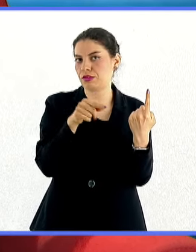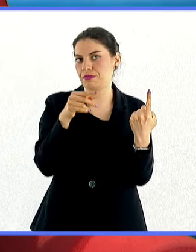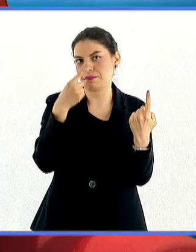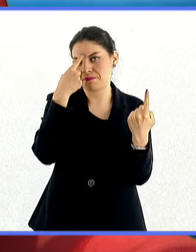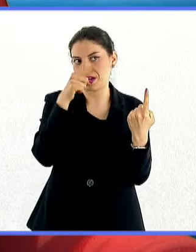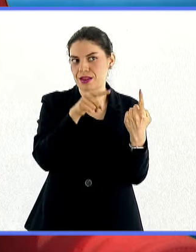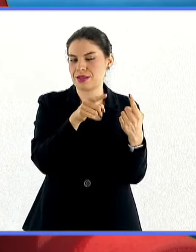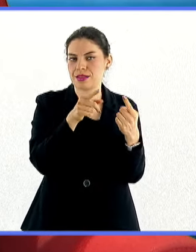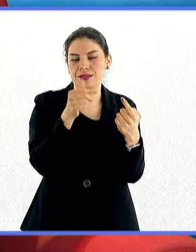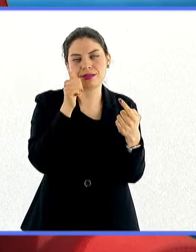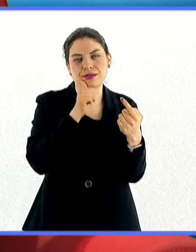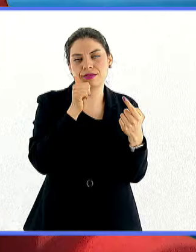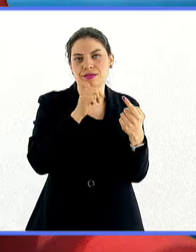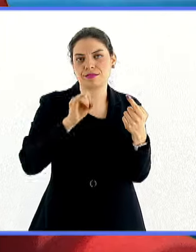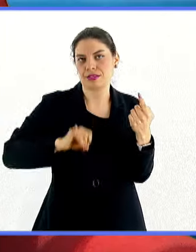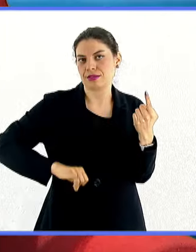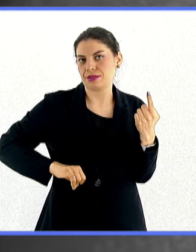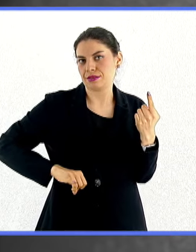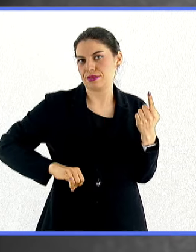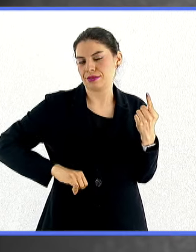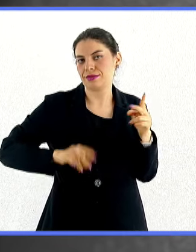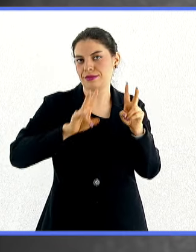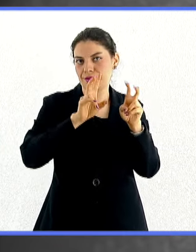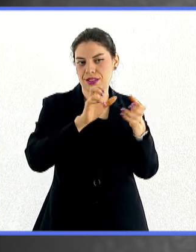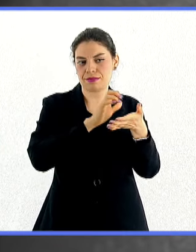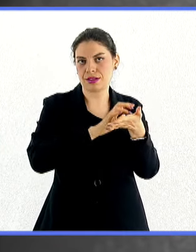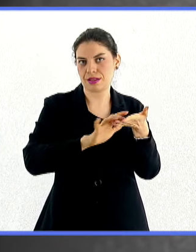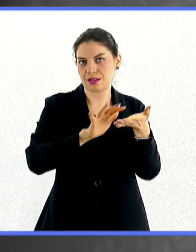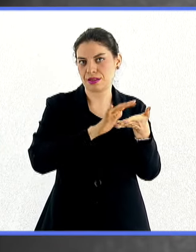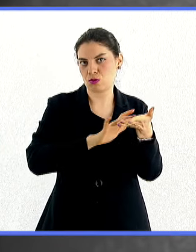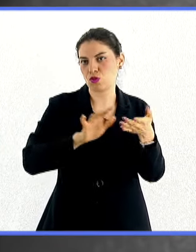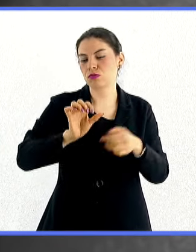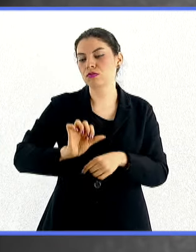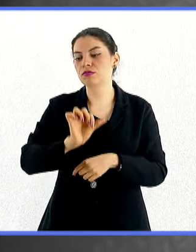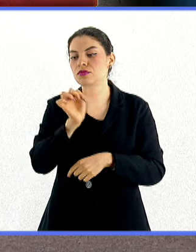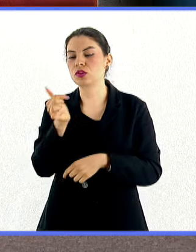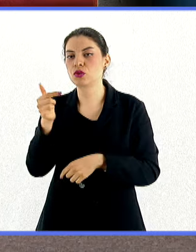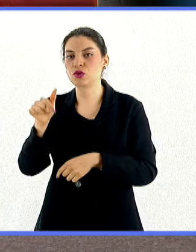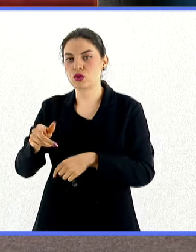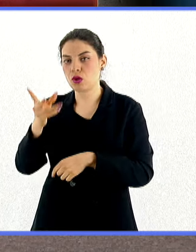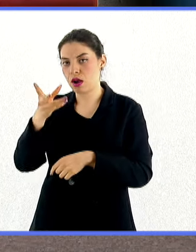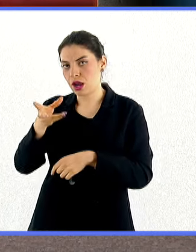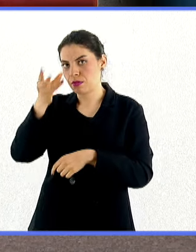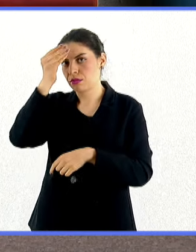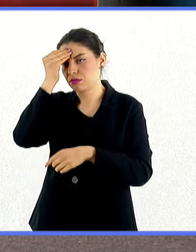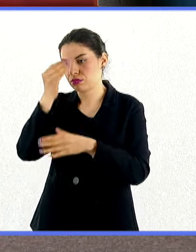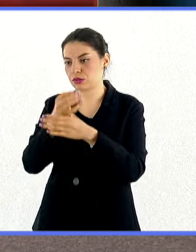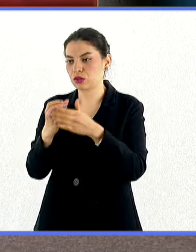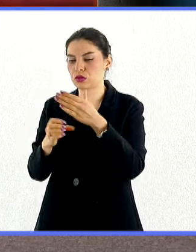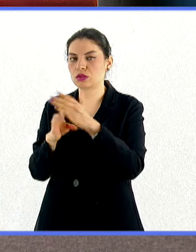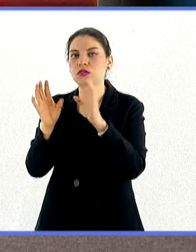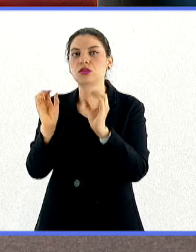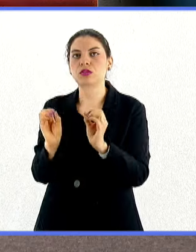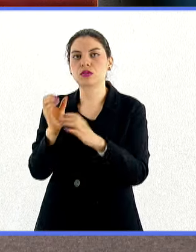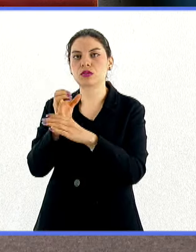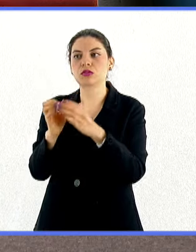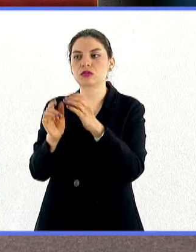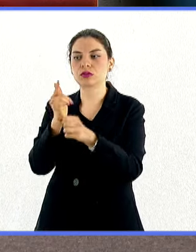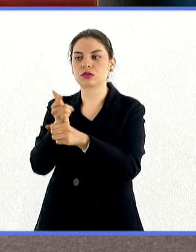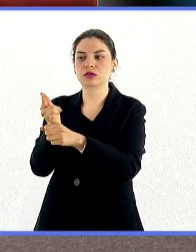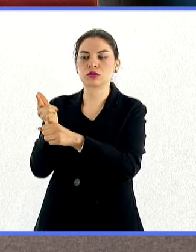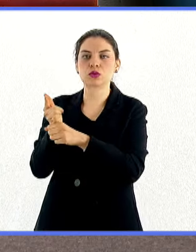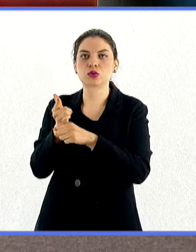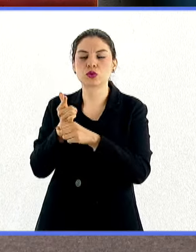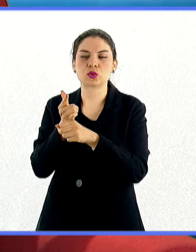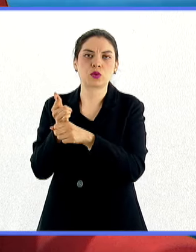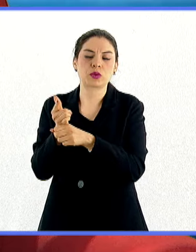la vida, que por supuesto tiene que ver con la lectura, y lo otro con lo que estamos viviendo, aprendiendo, descubriendo, que son o que es la sociedad